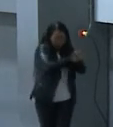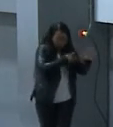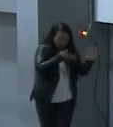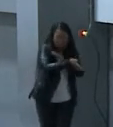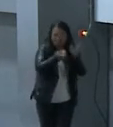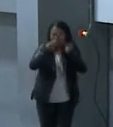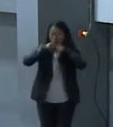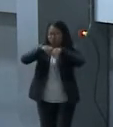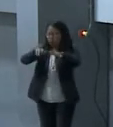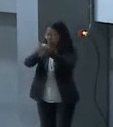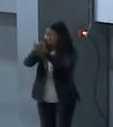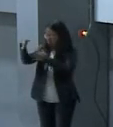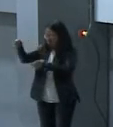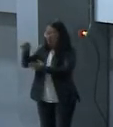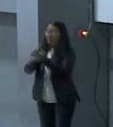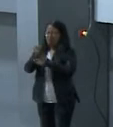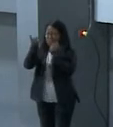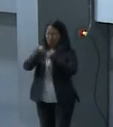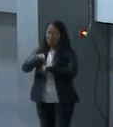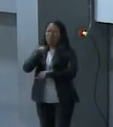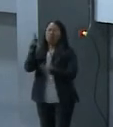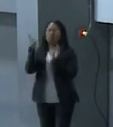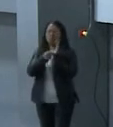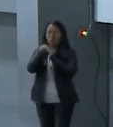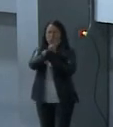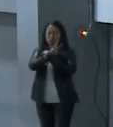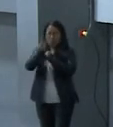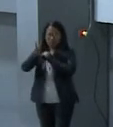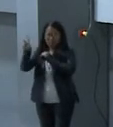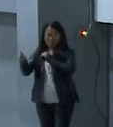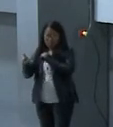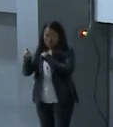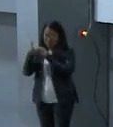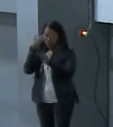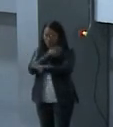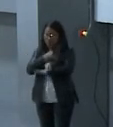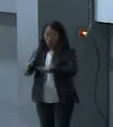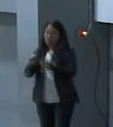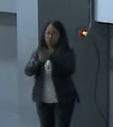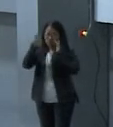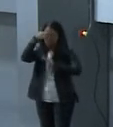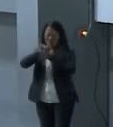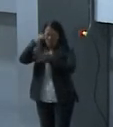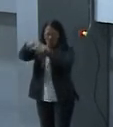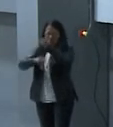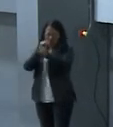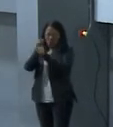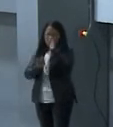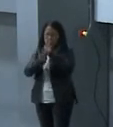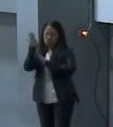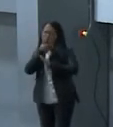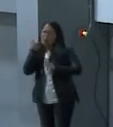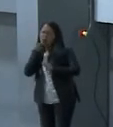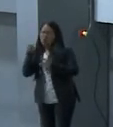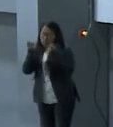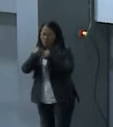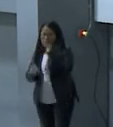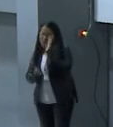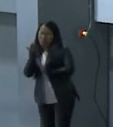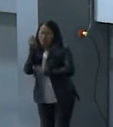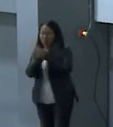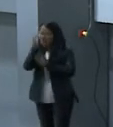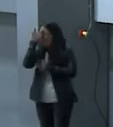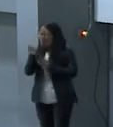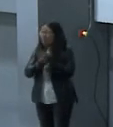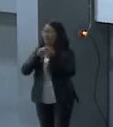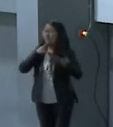comunicado público, 2.226 millones. Creemos que en los otros años también va a mejorar un poco, porque ¿a qué se debió? Se debió a que hubo un cambio en la